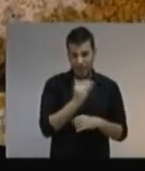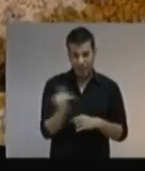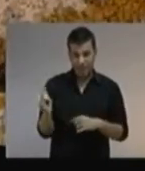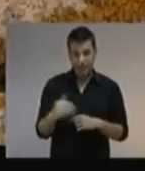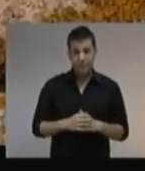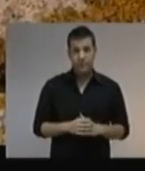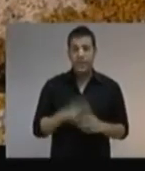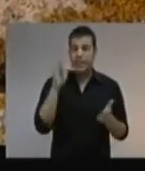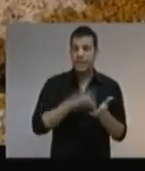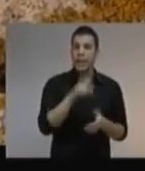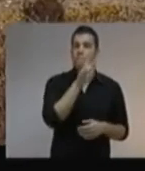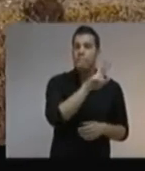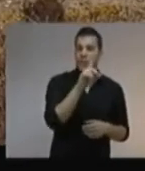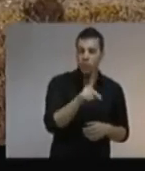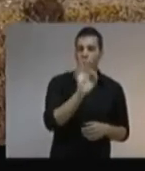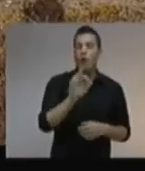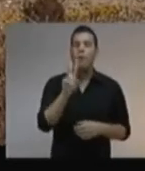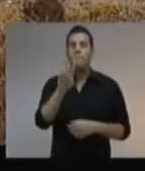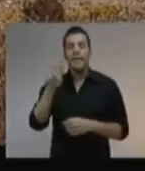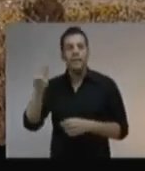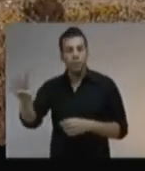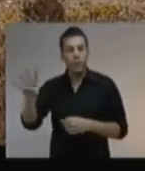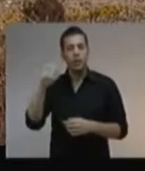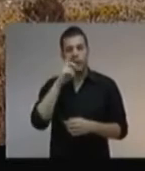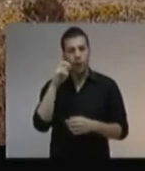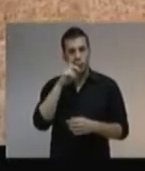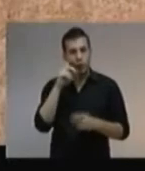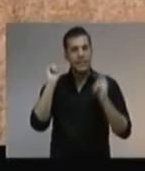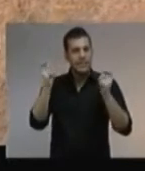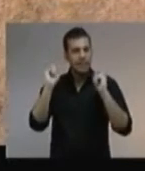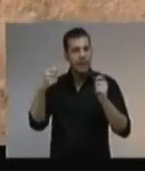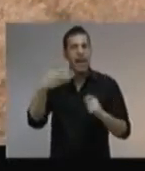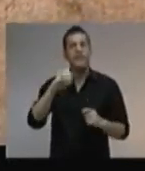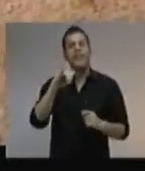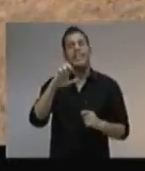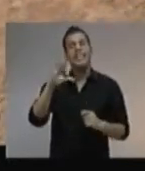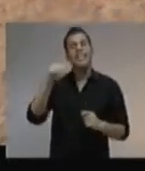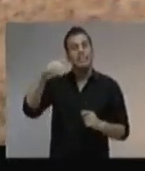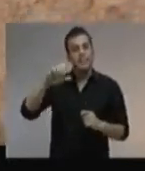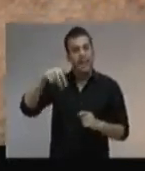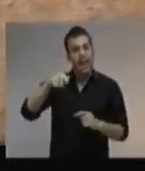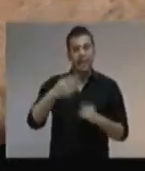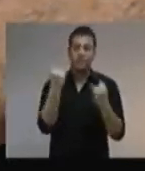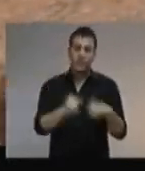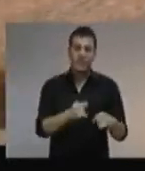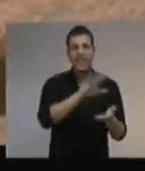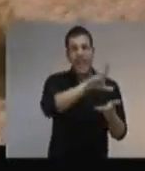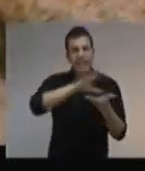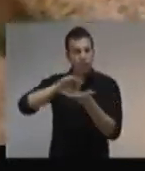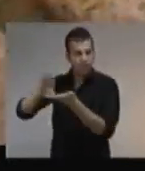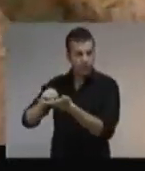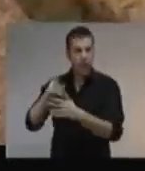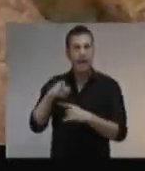marcas? Cada 21 o 24 de junio se celebraba el Beñesmén, que era la fiesta de la